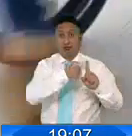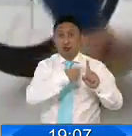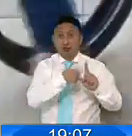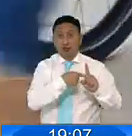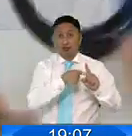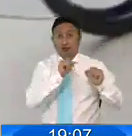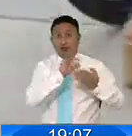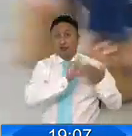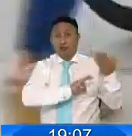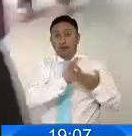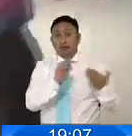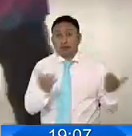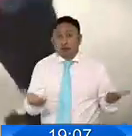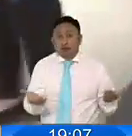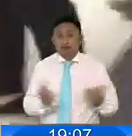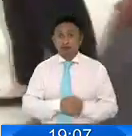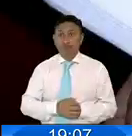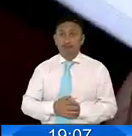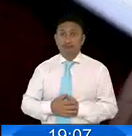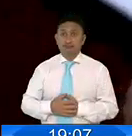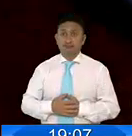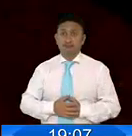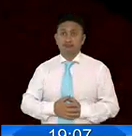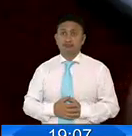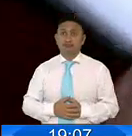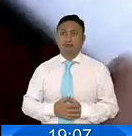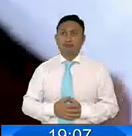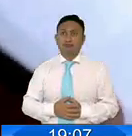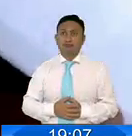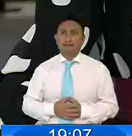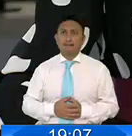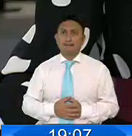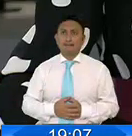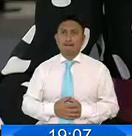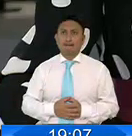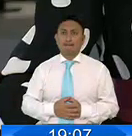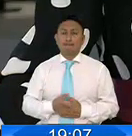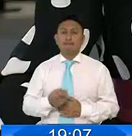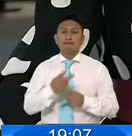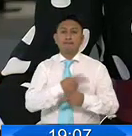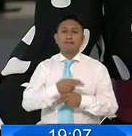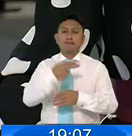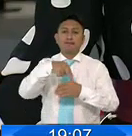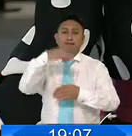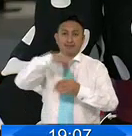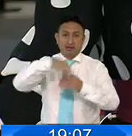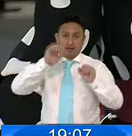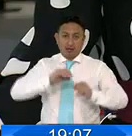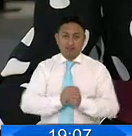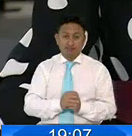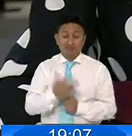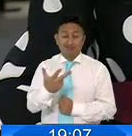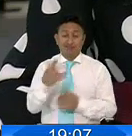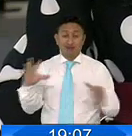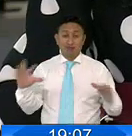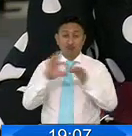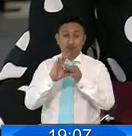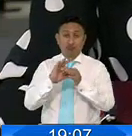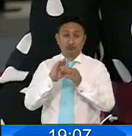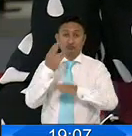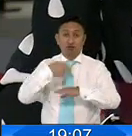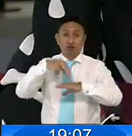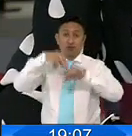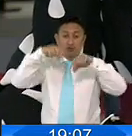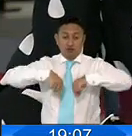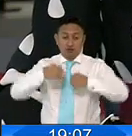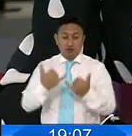sean aprobados. Informó Valeria Navarro. El Consejo Nacional Electoral registró 3 alianzas políticas nacionales